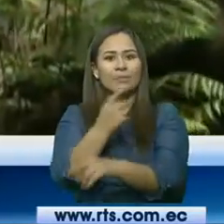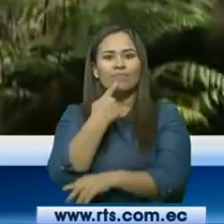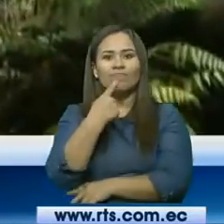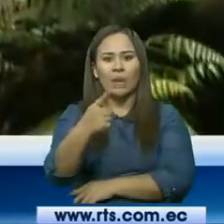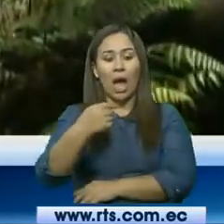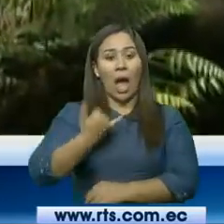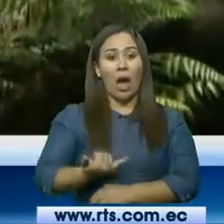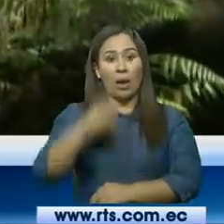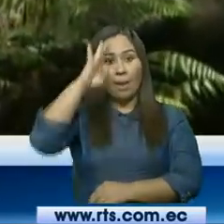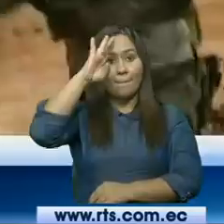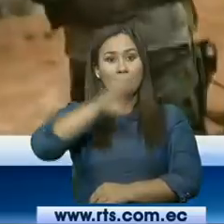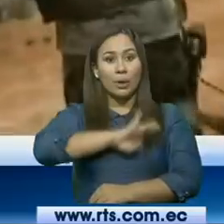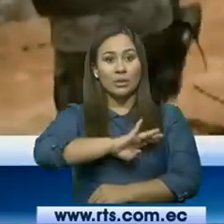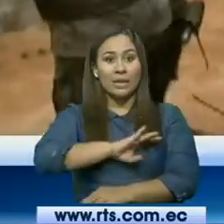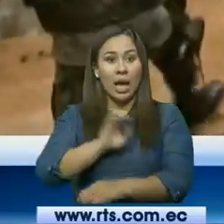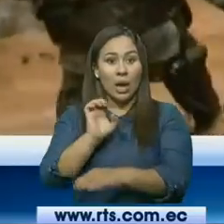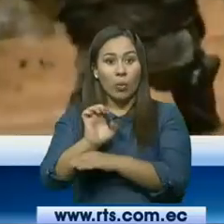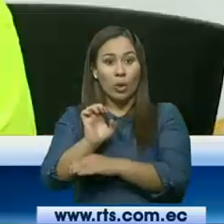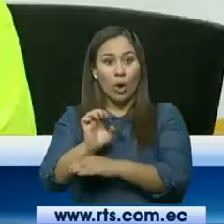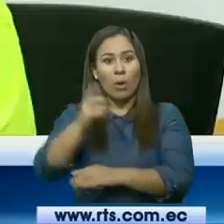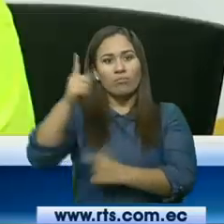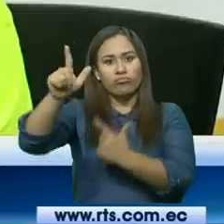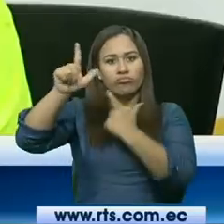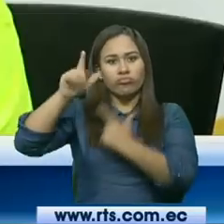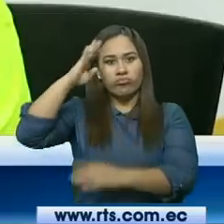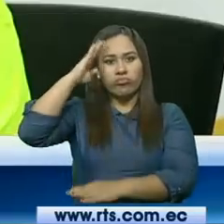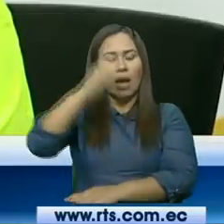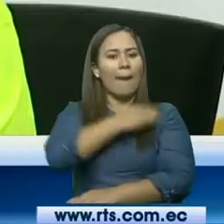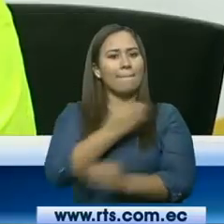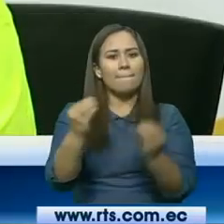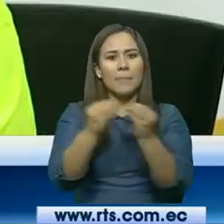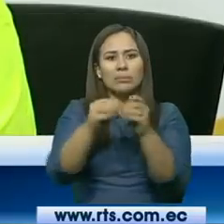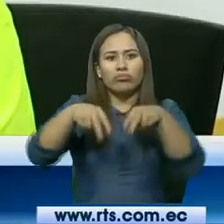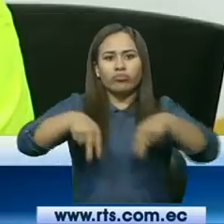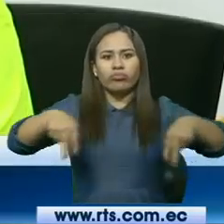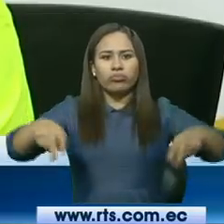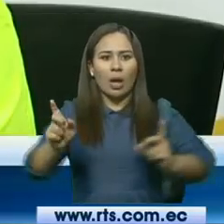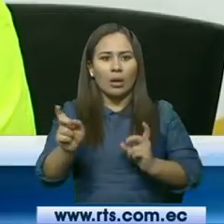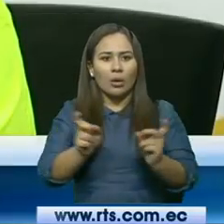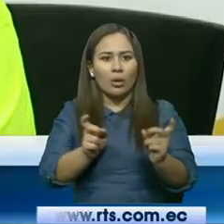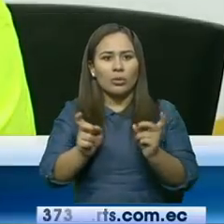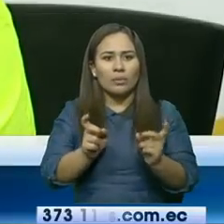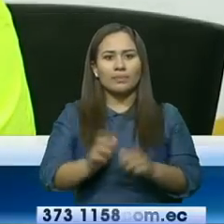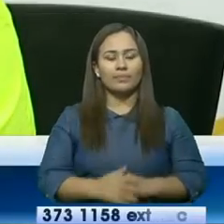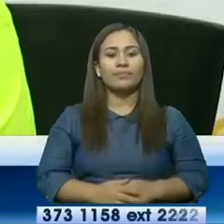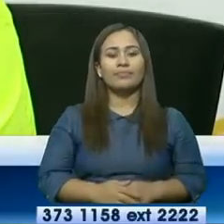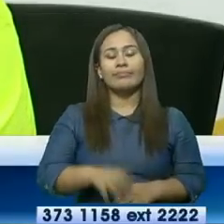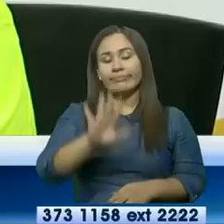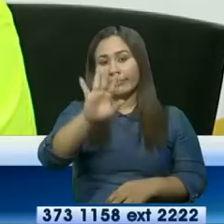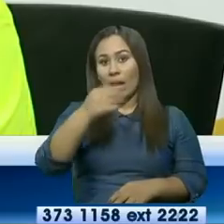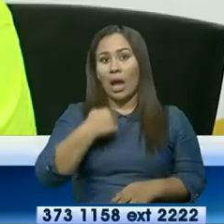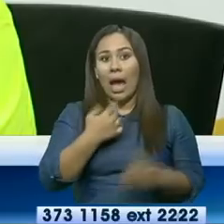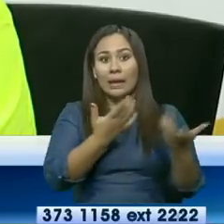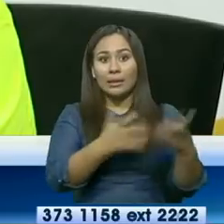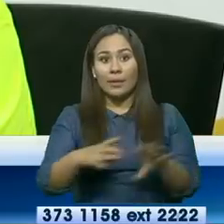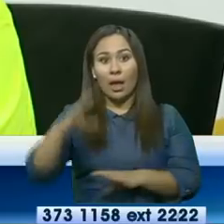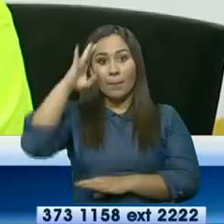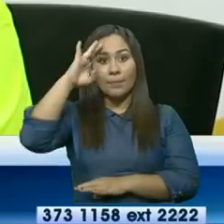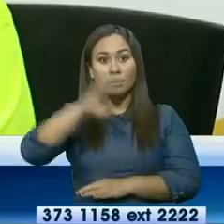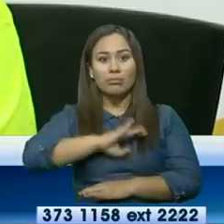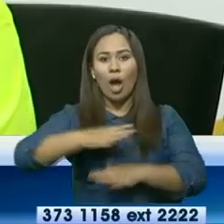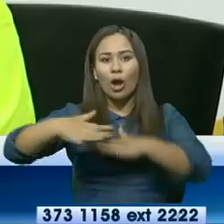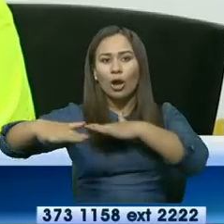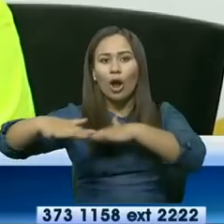policía nacional y las fuerzas armadas las operaciones policiales del área se coordinan no se